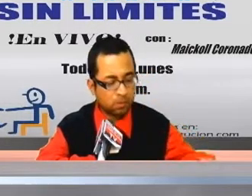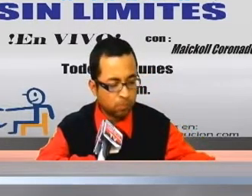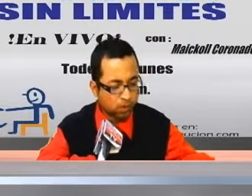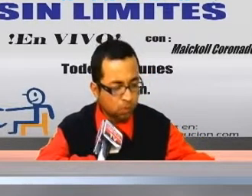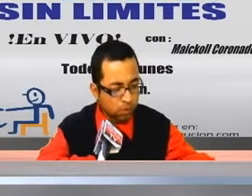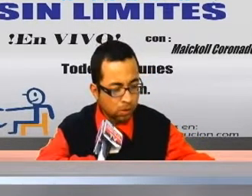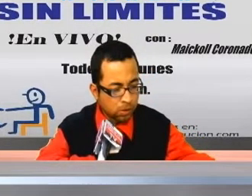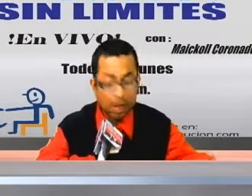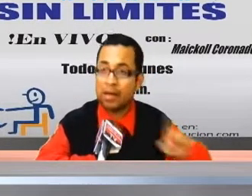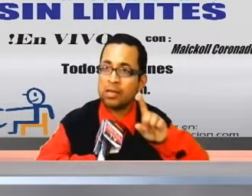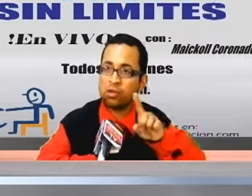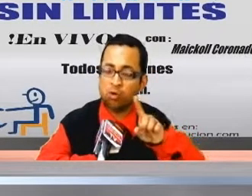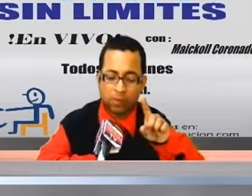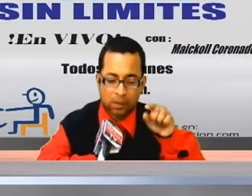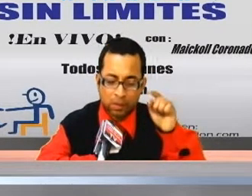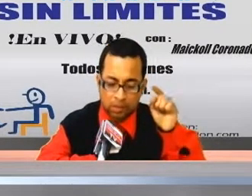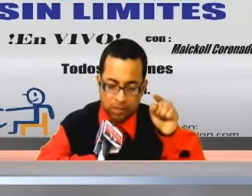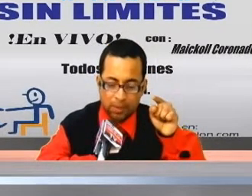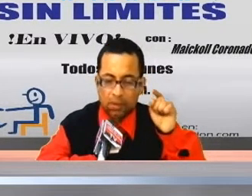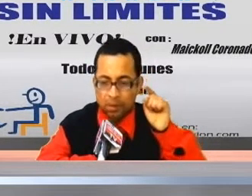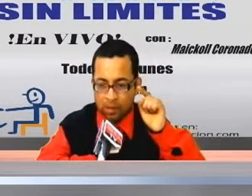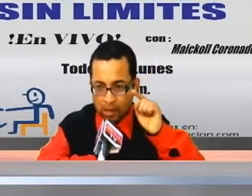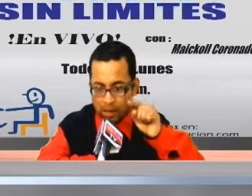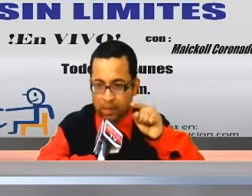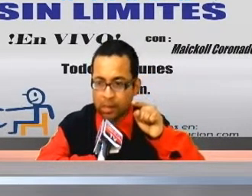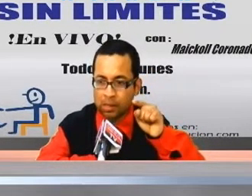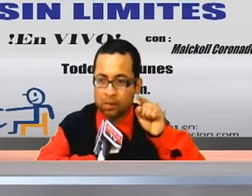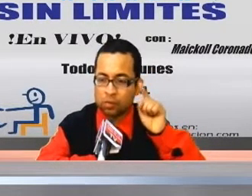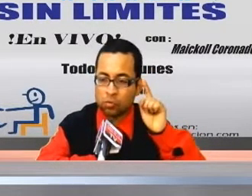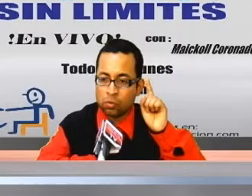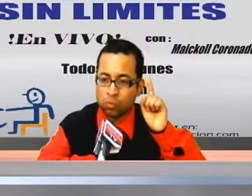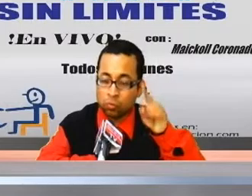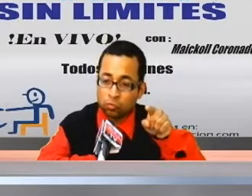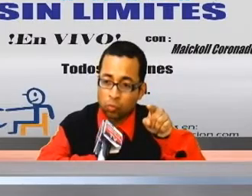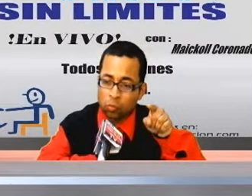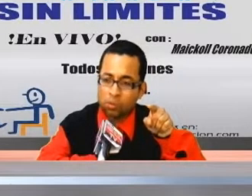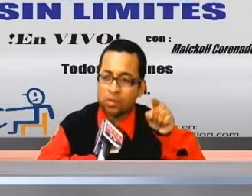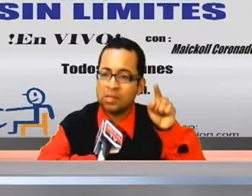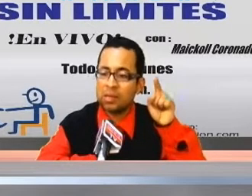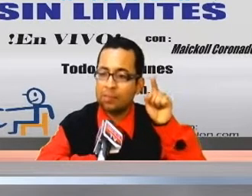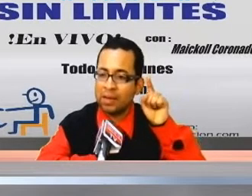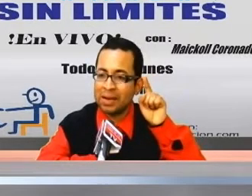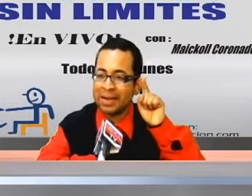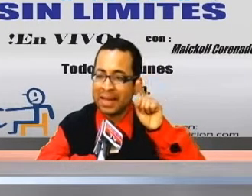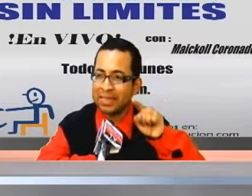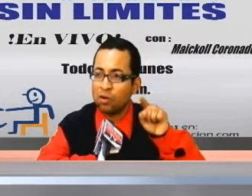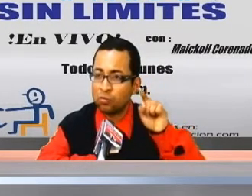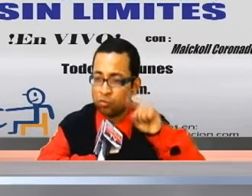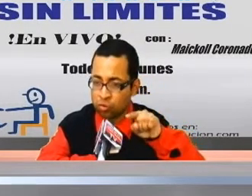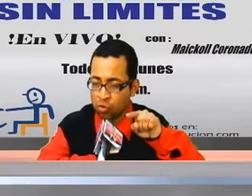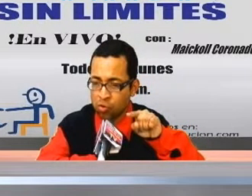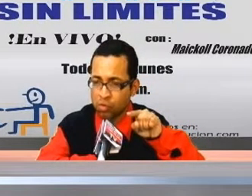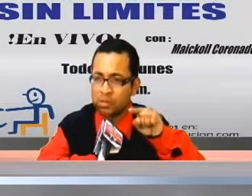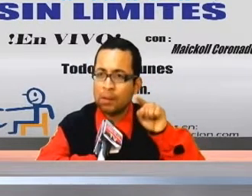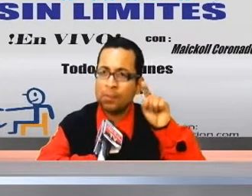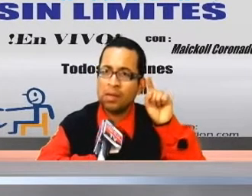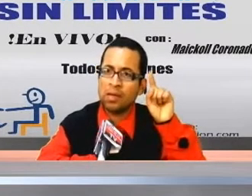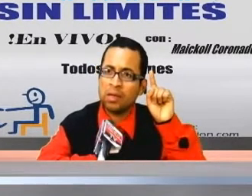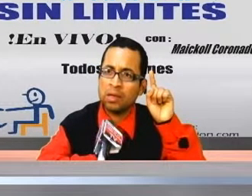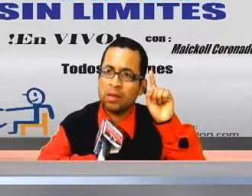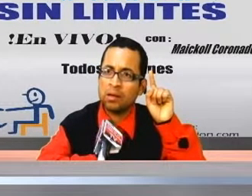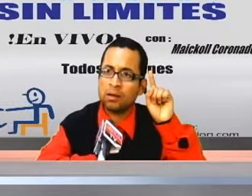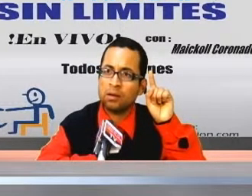anteriormente. Bueno, y no se olviden, ya saben, en YouTube y también la Casa de la Constitución y